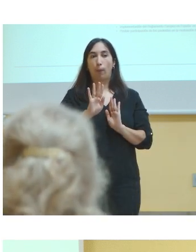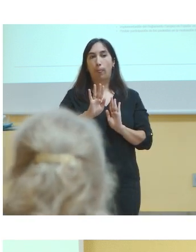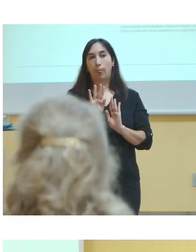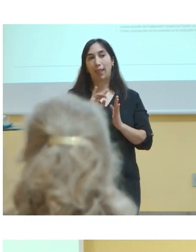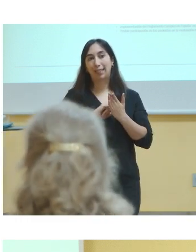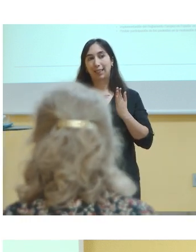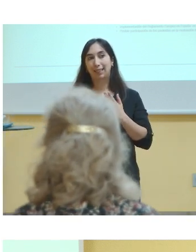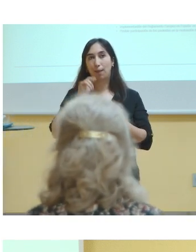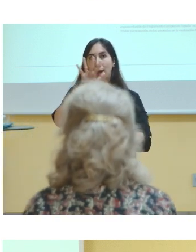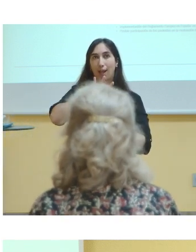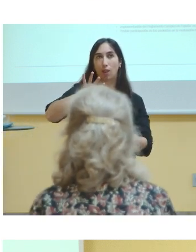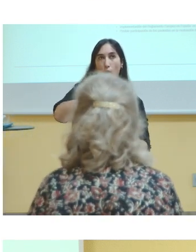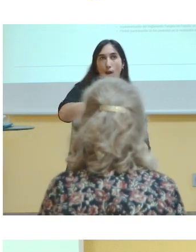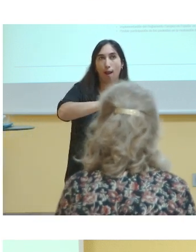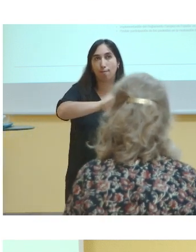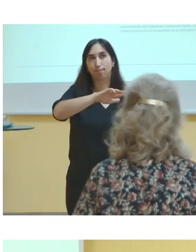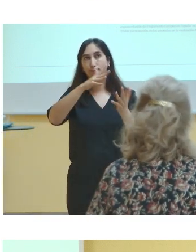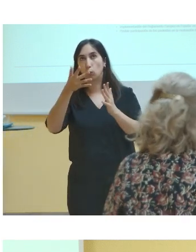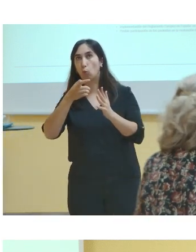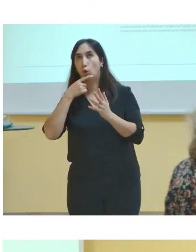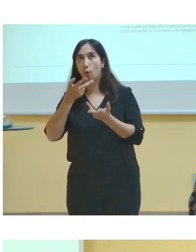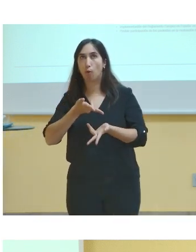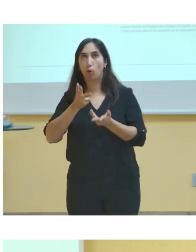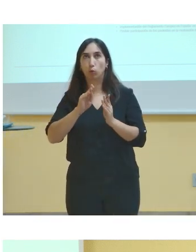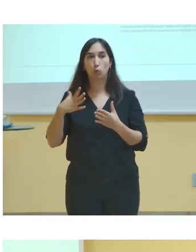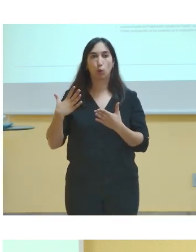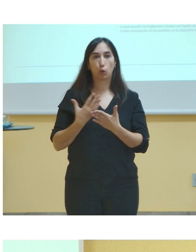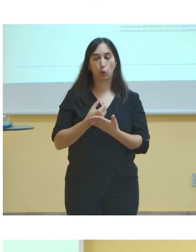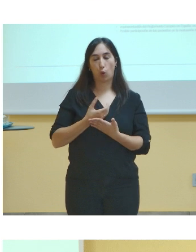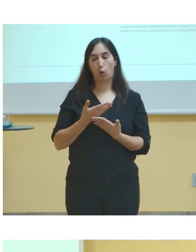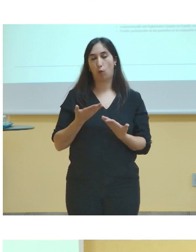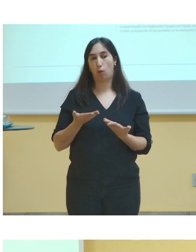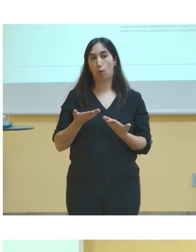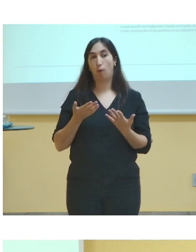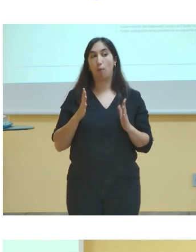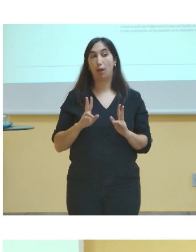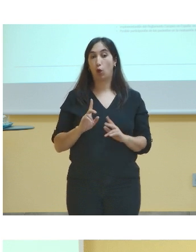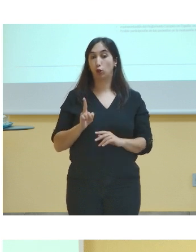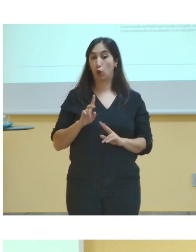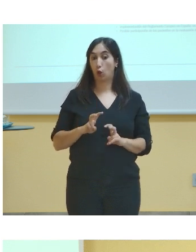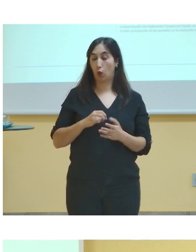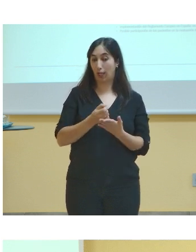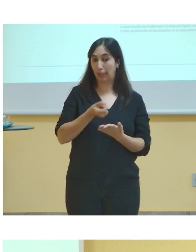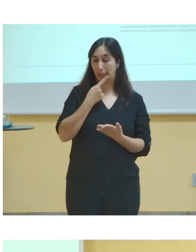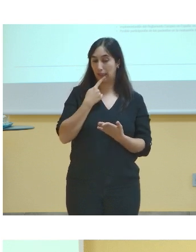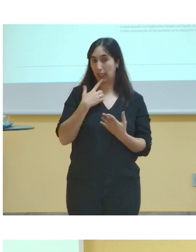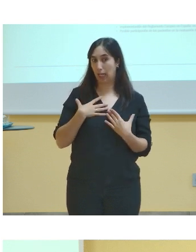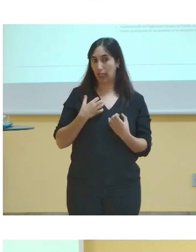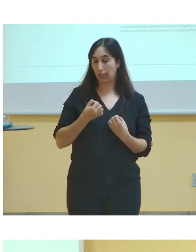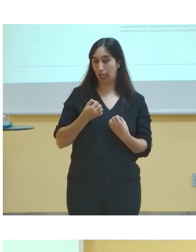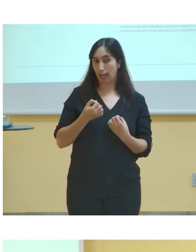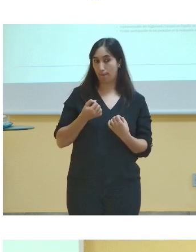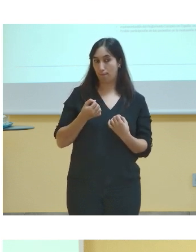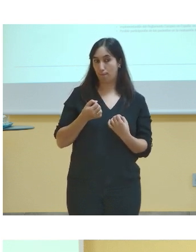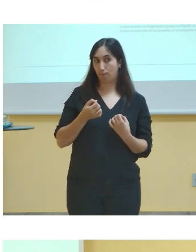al sistema nacional, su autorización, todo eso, pero no de la misma manera las tecnologías sanitarias. Entonces ha salido